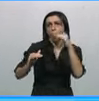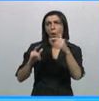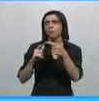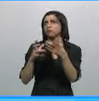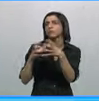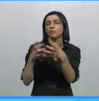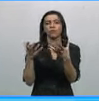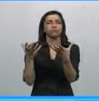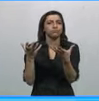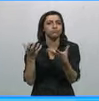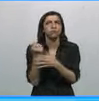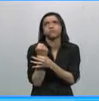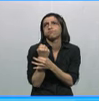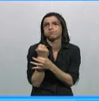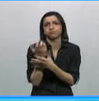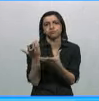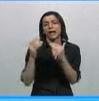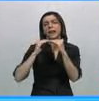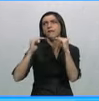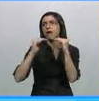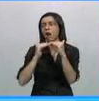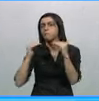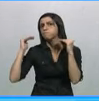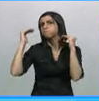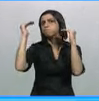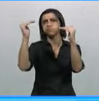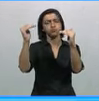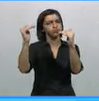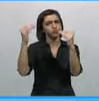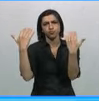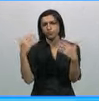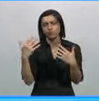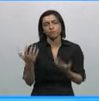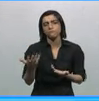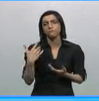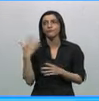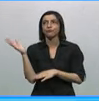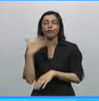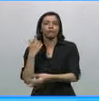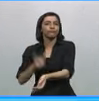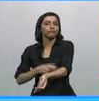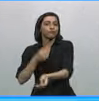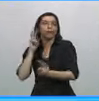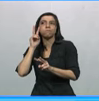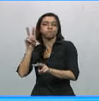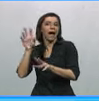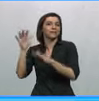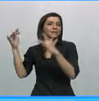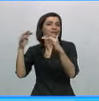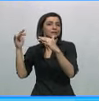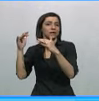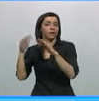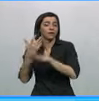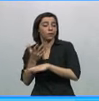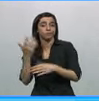claro. que tienen un nivel futbolístico realmente muy alto. Y después lo querés comparar por ahí, un equipo que